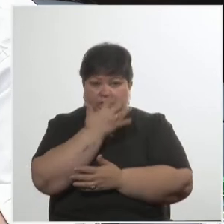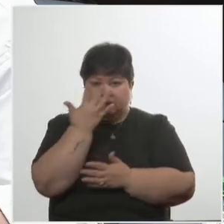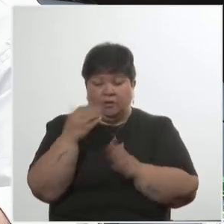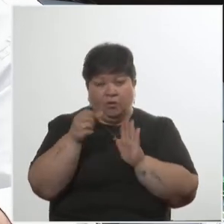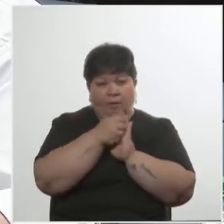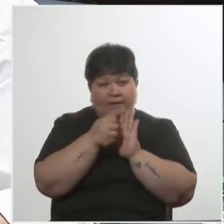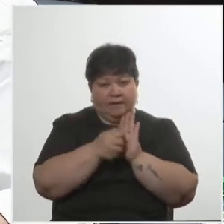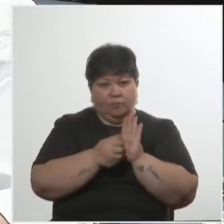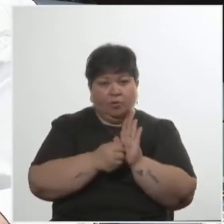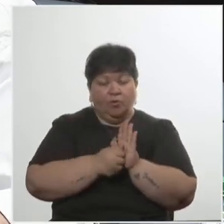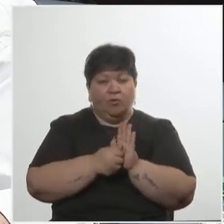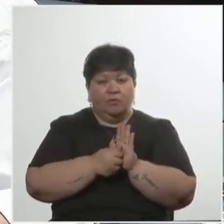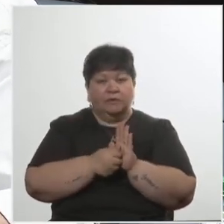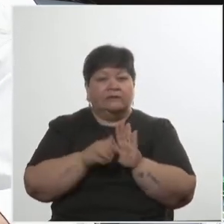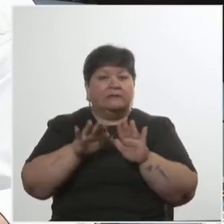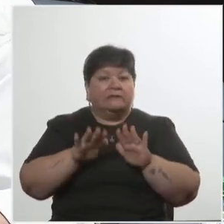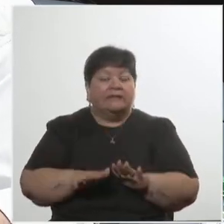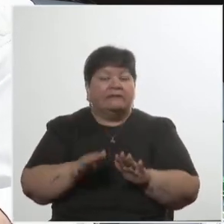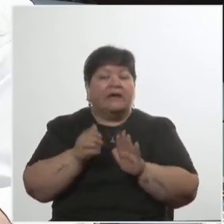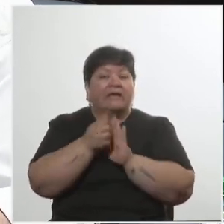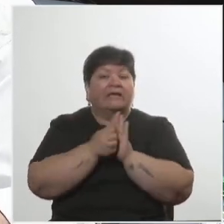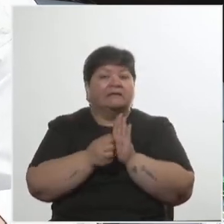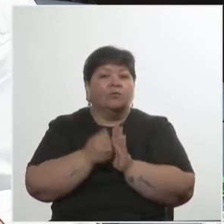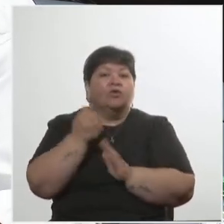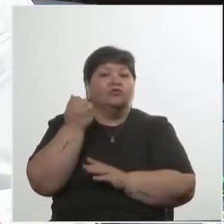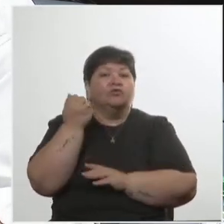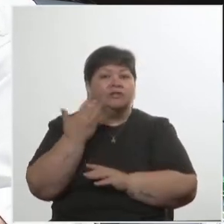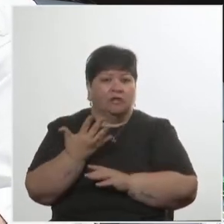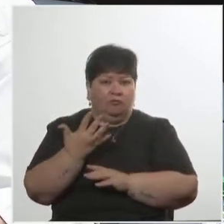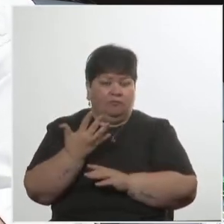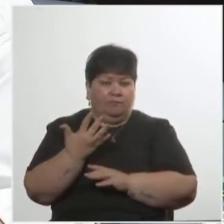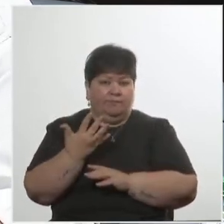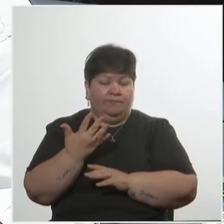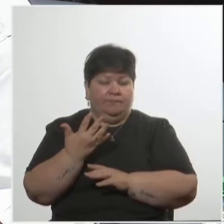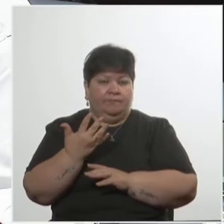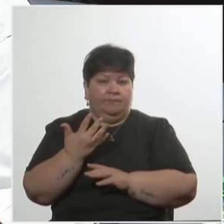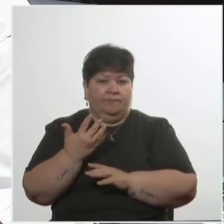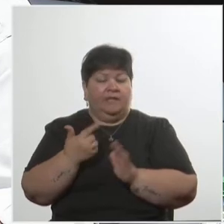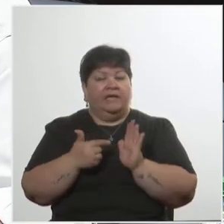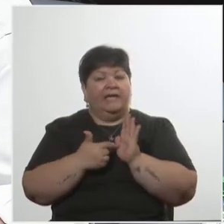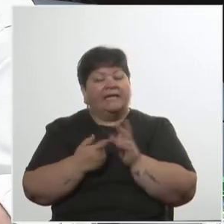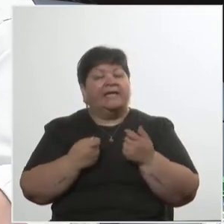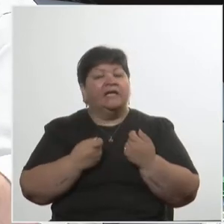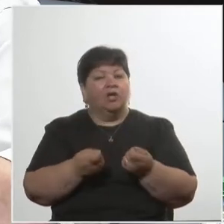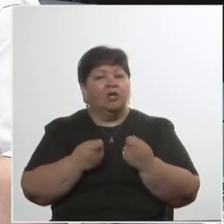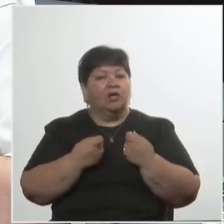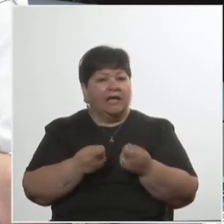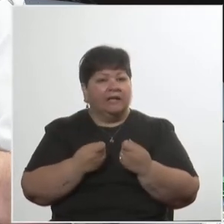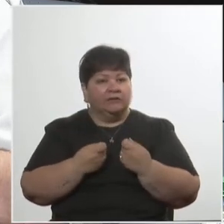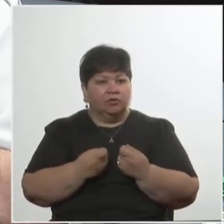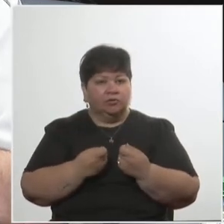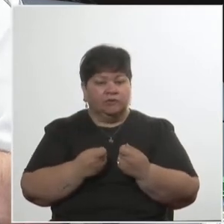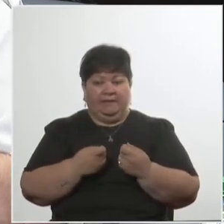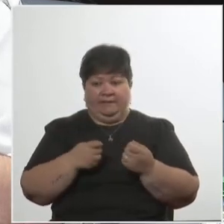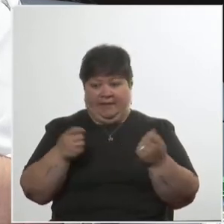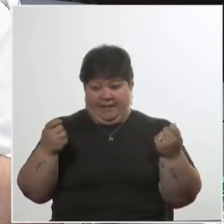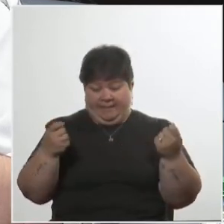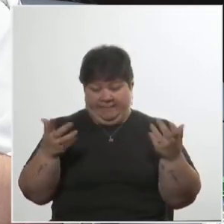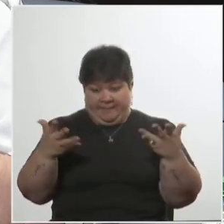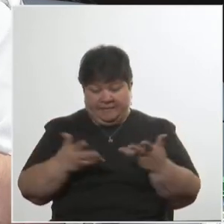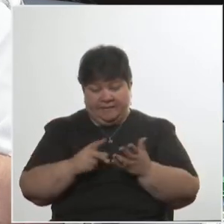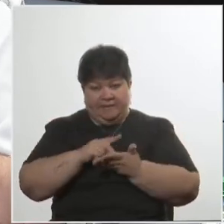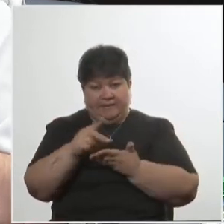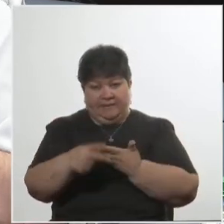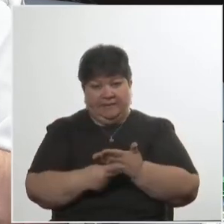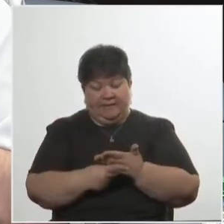quedó únicamente el artículo cinco el que dice que hace referencia que los gastos que genera la aplicación de la presente ley serán